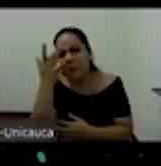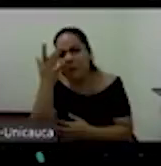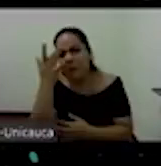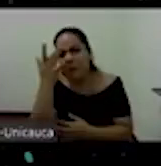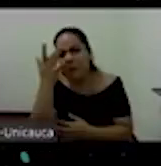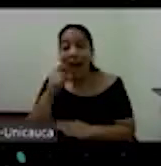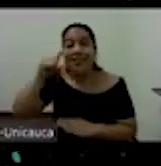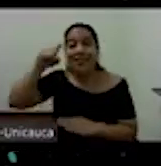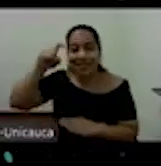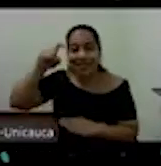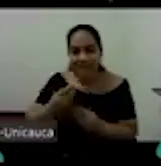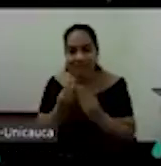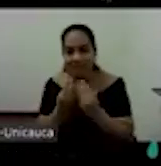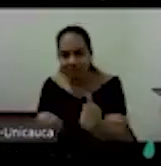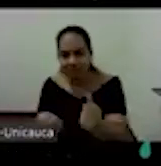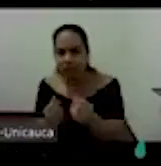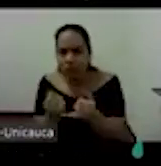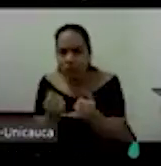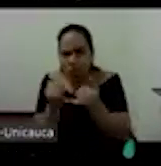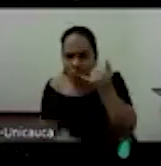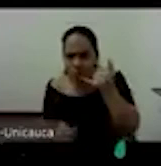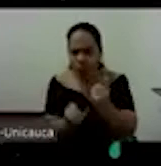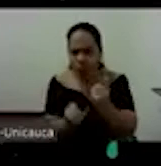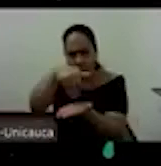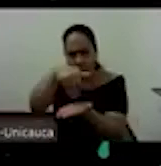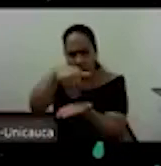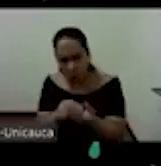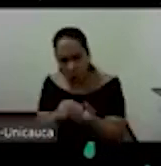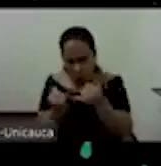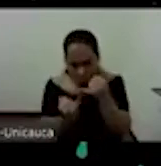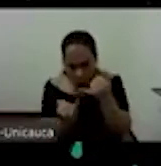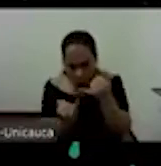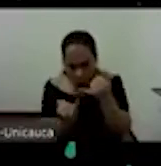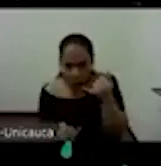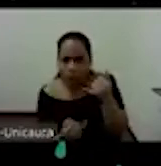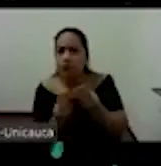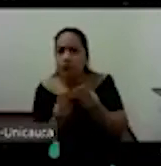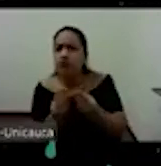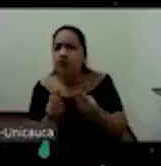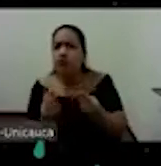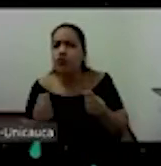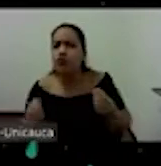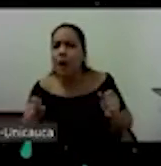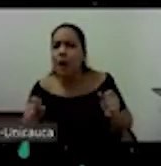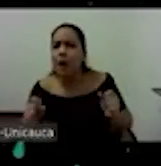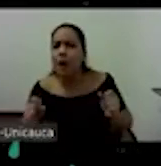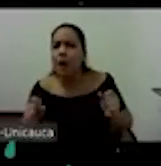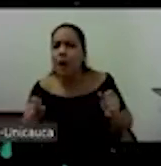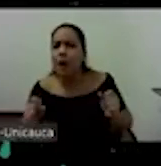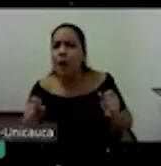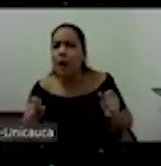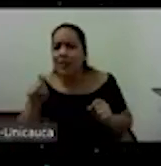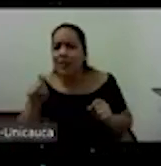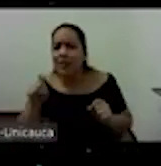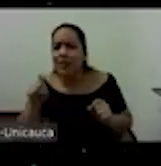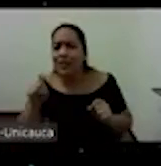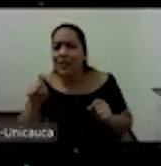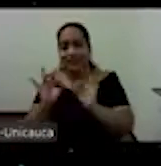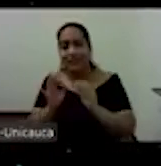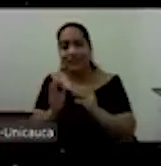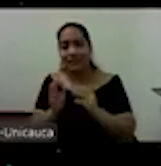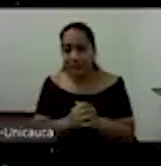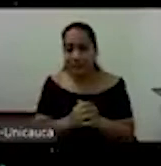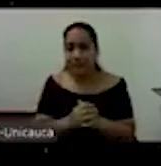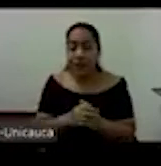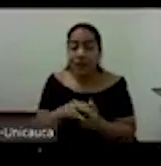ser más dura que la lana para poder manipularla, pero debe ser lo suficientemente delicada para poder manejarla.